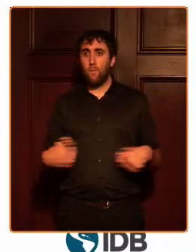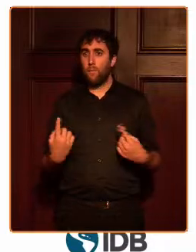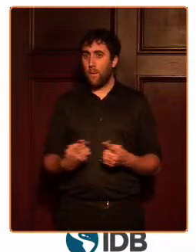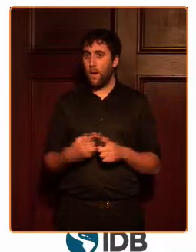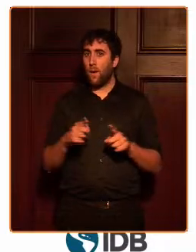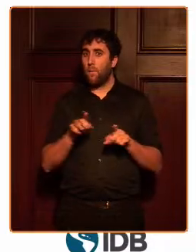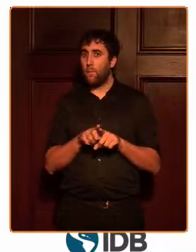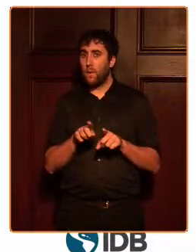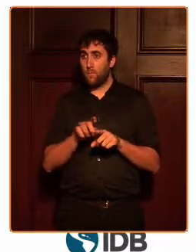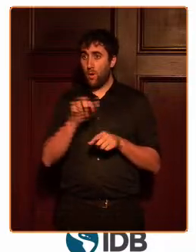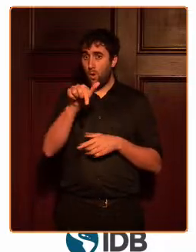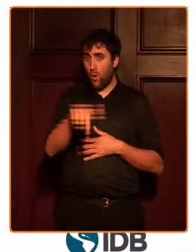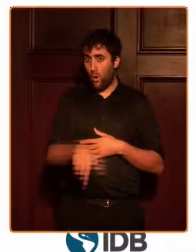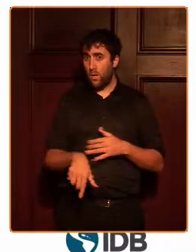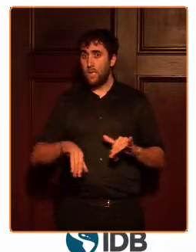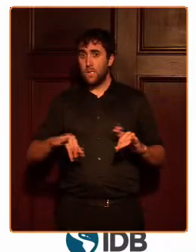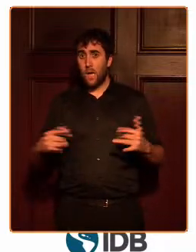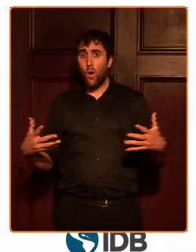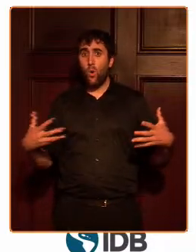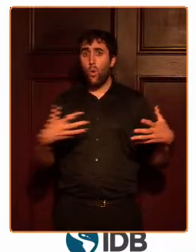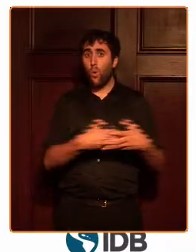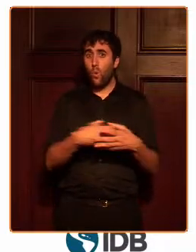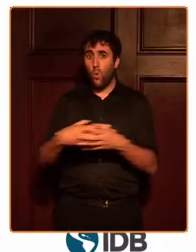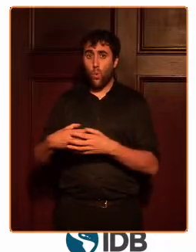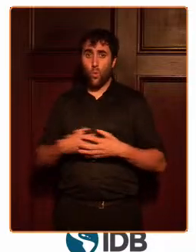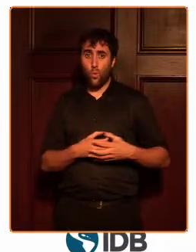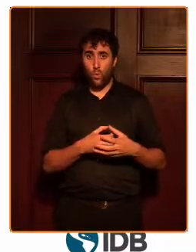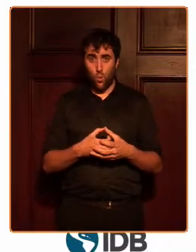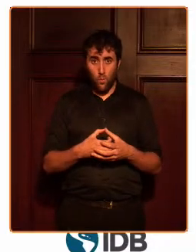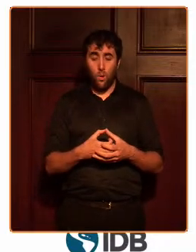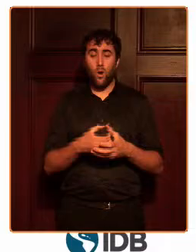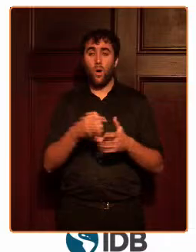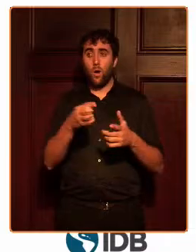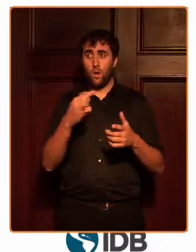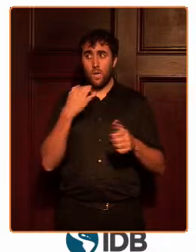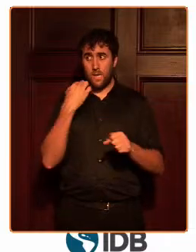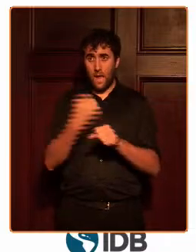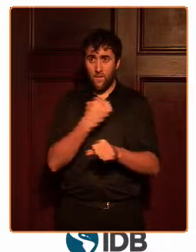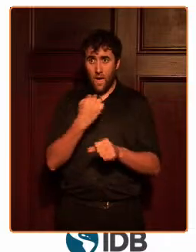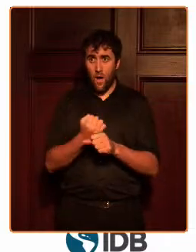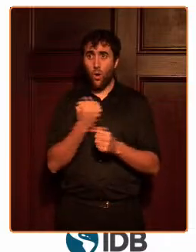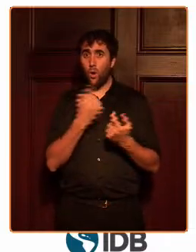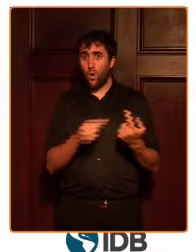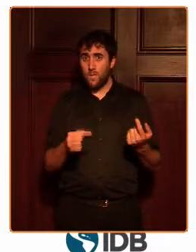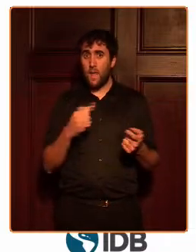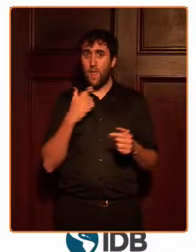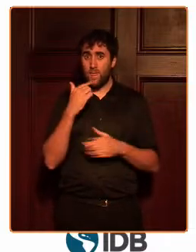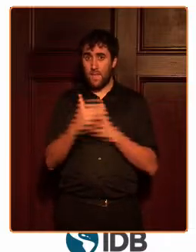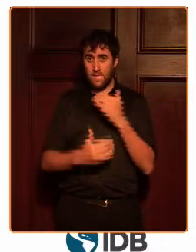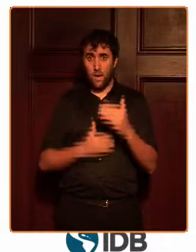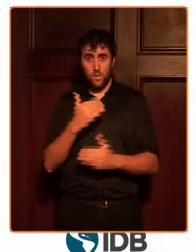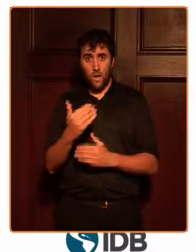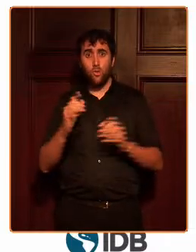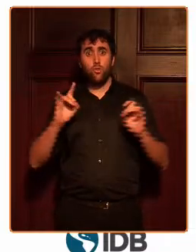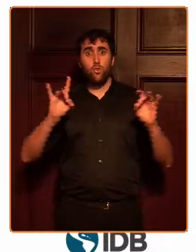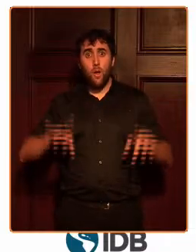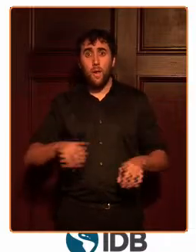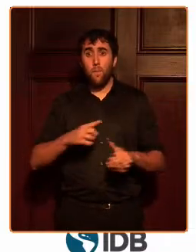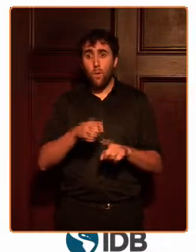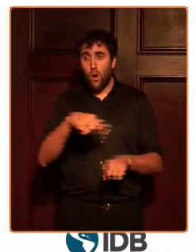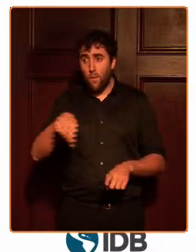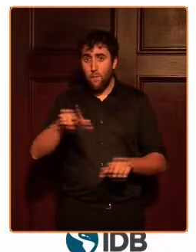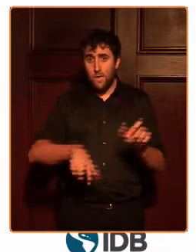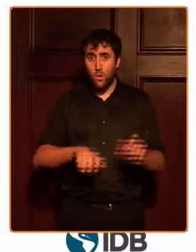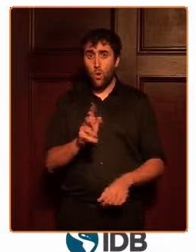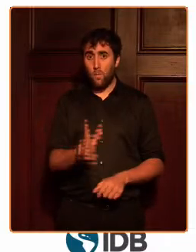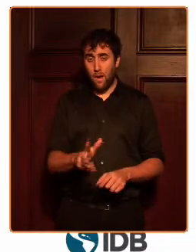que hoy todavía hay una parte importante de las tareas que siguen siendo desarrolladas únicamente por humanos,